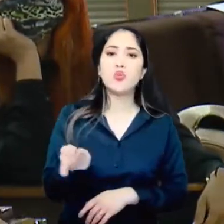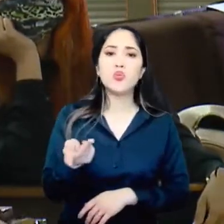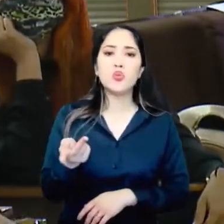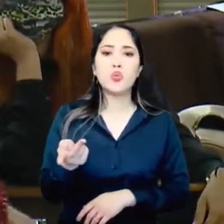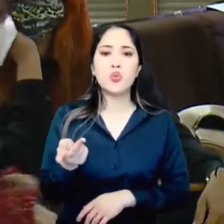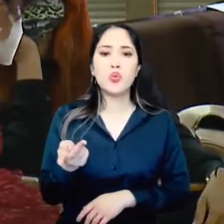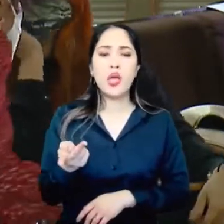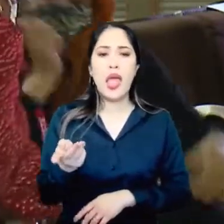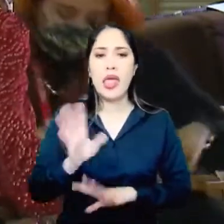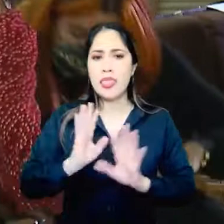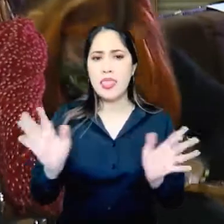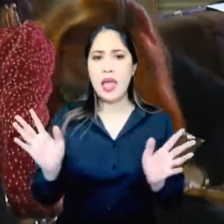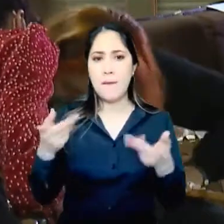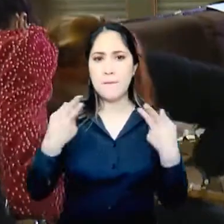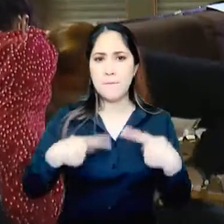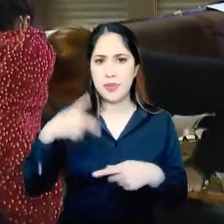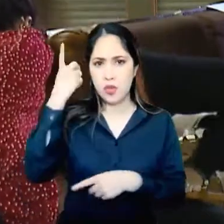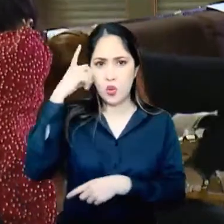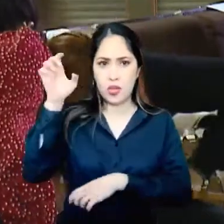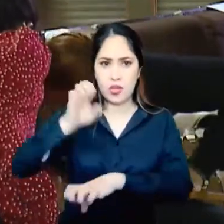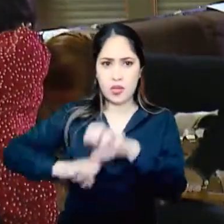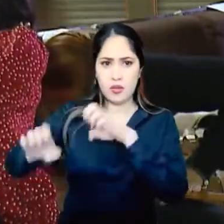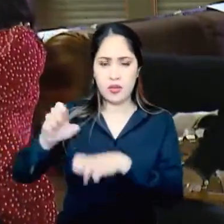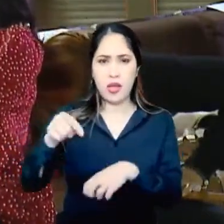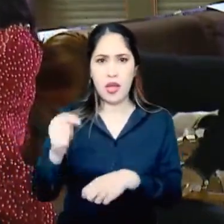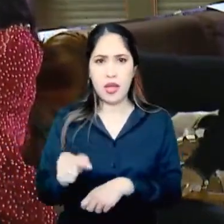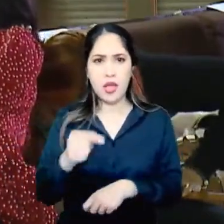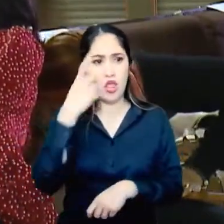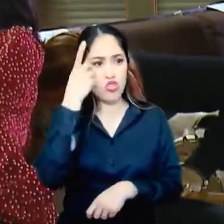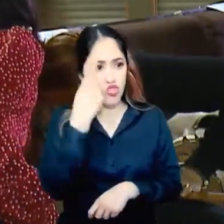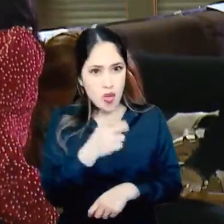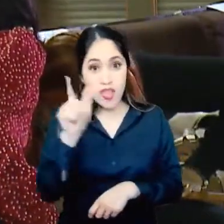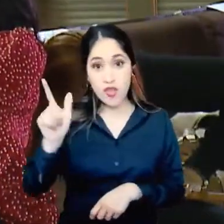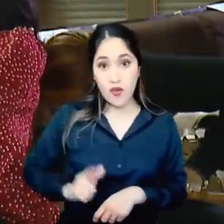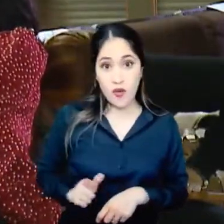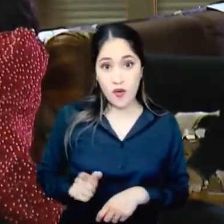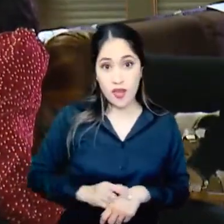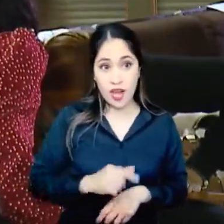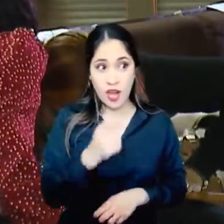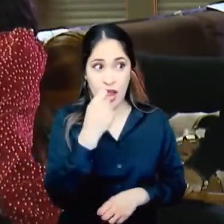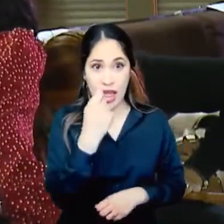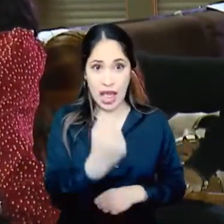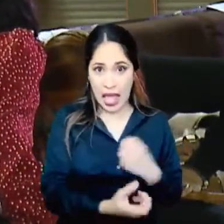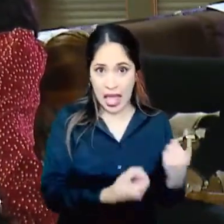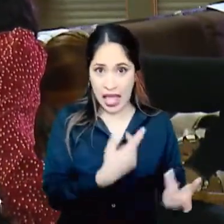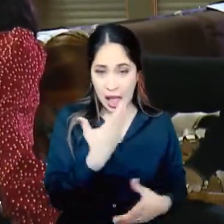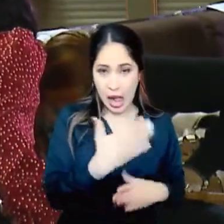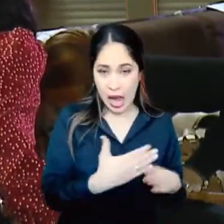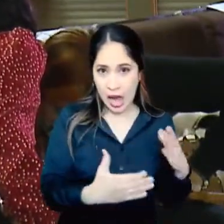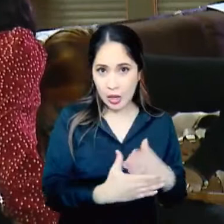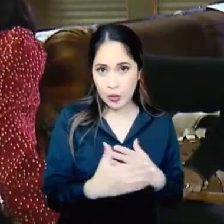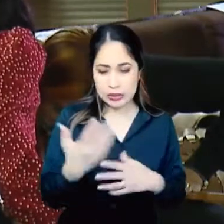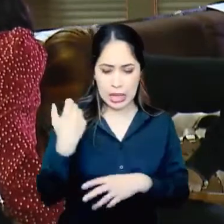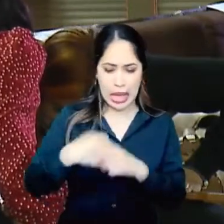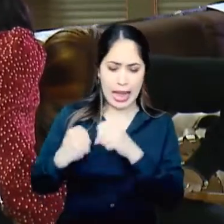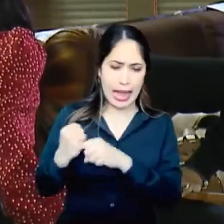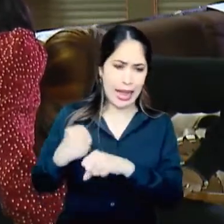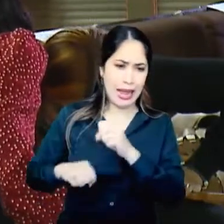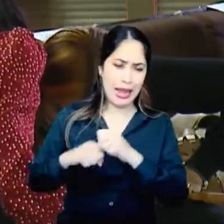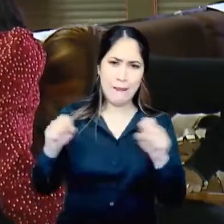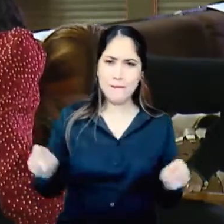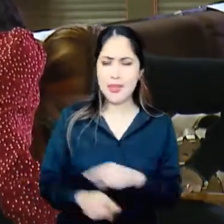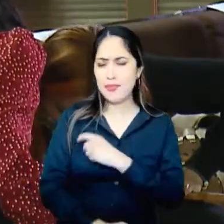empresarios con el patrimonio público, que ha sido recurrente durante todos estos años y que